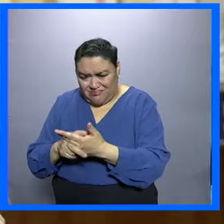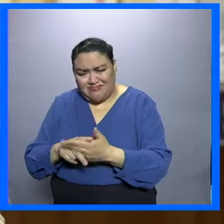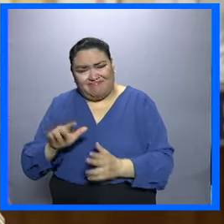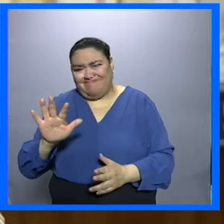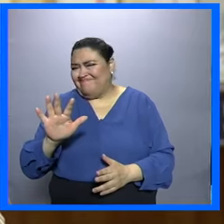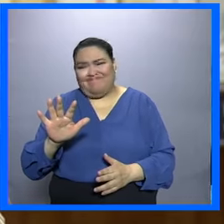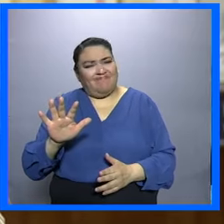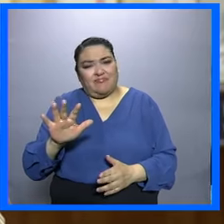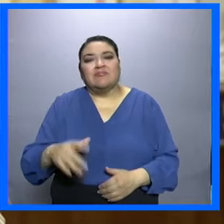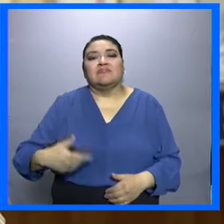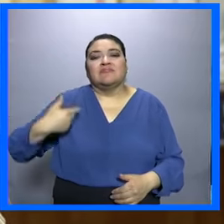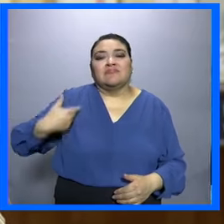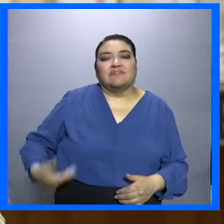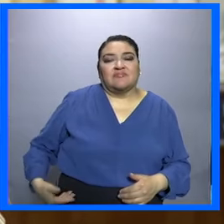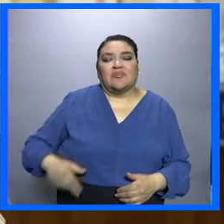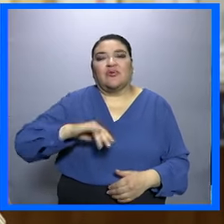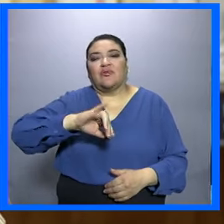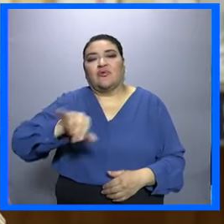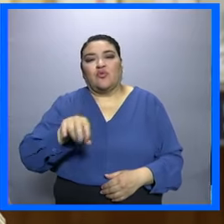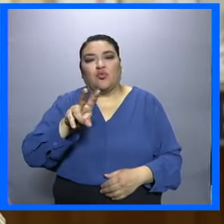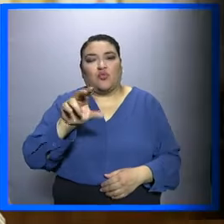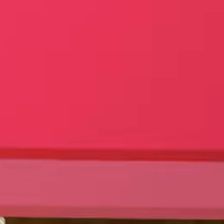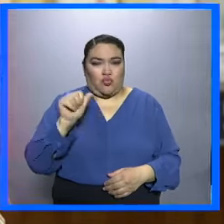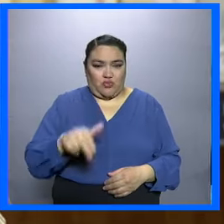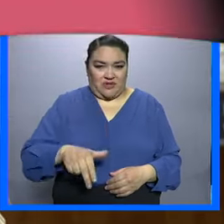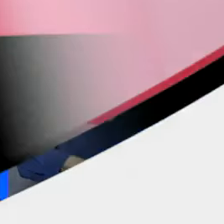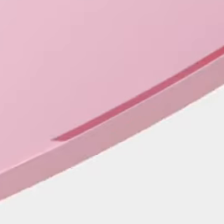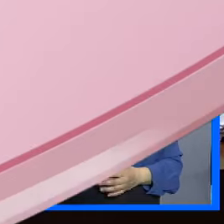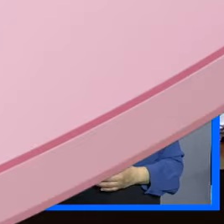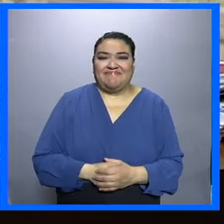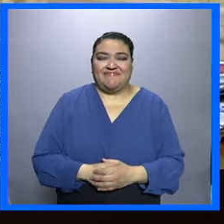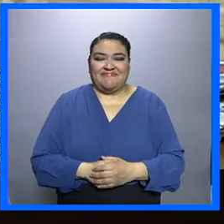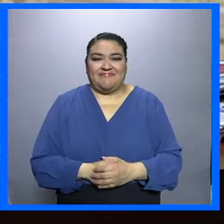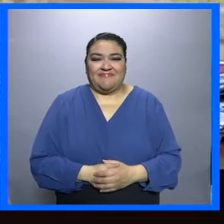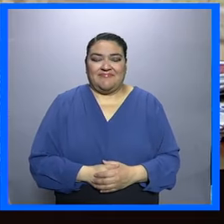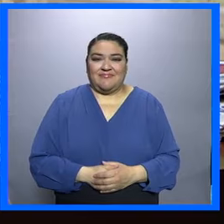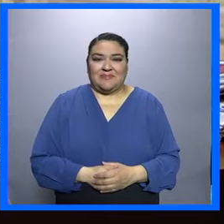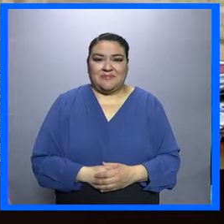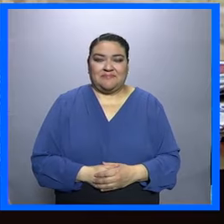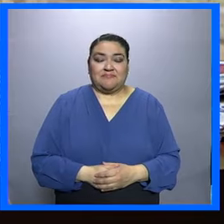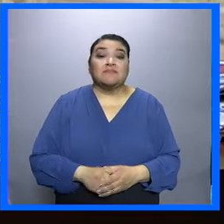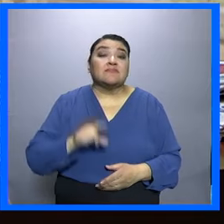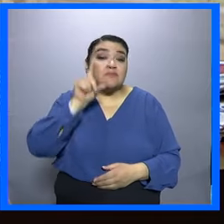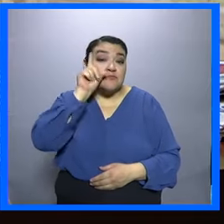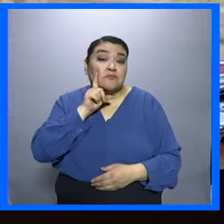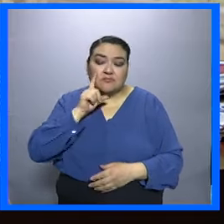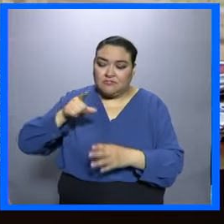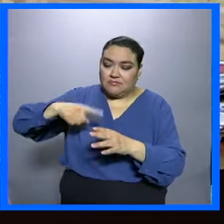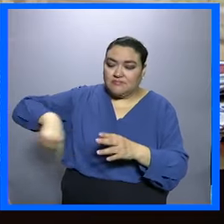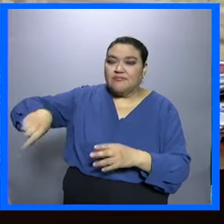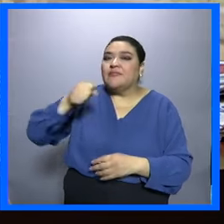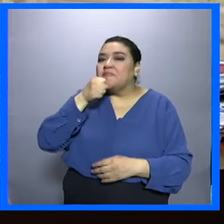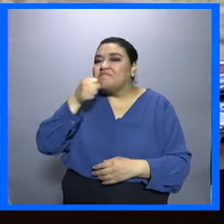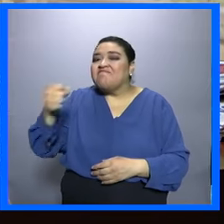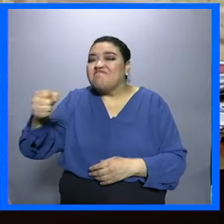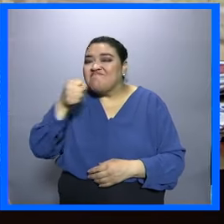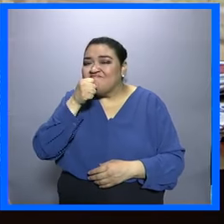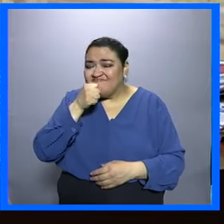Para Plural TV, Juan Carlos González. Mujeres periodistas han sido